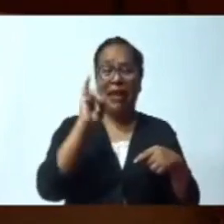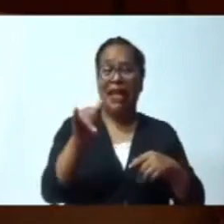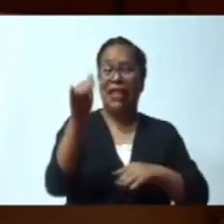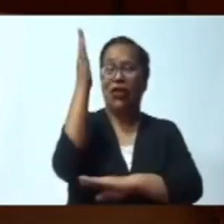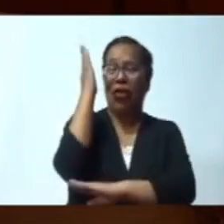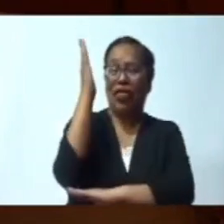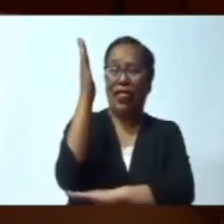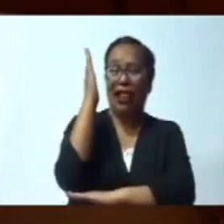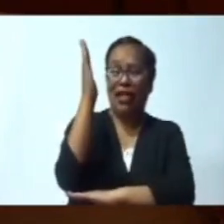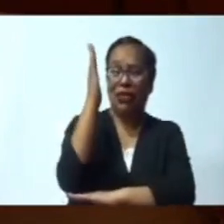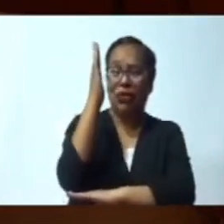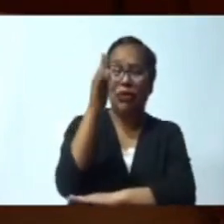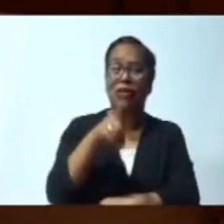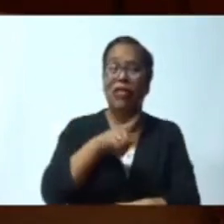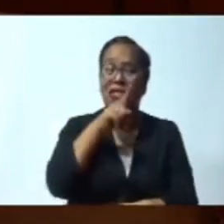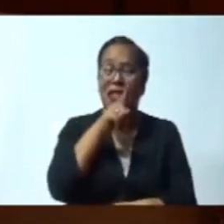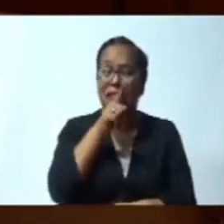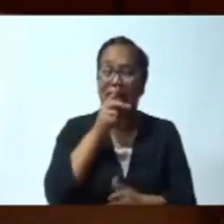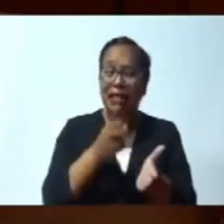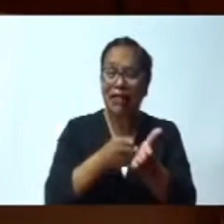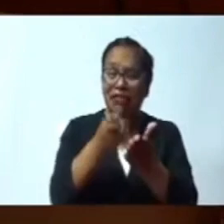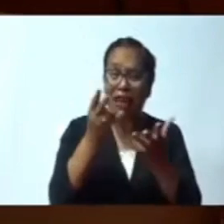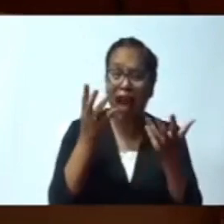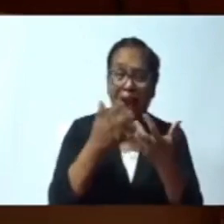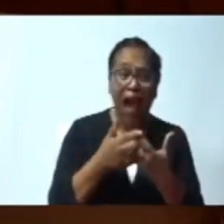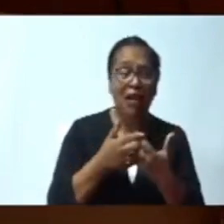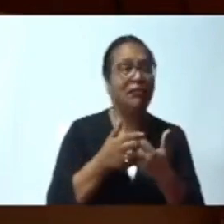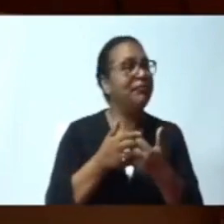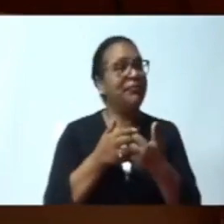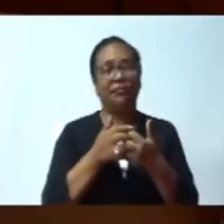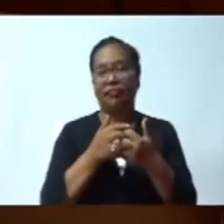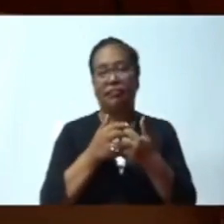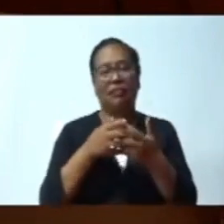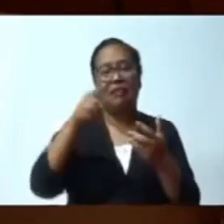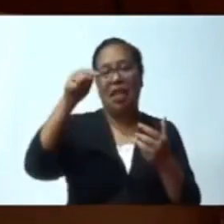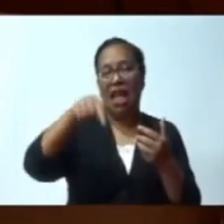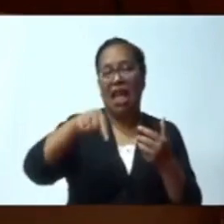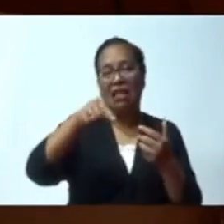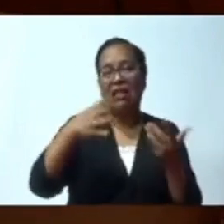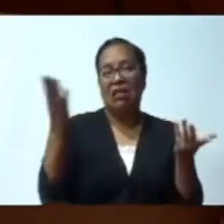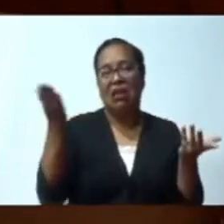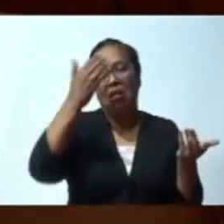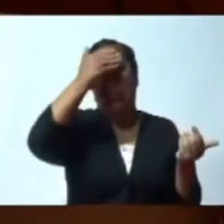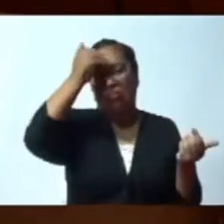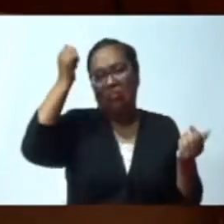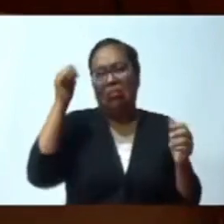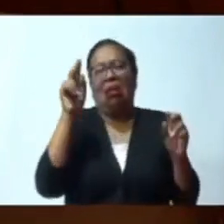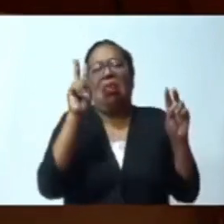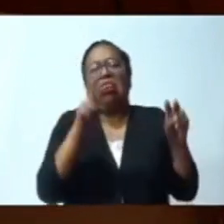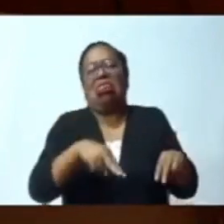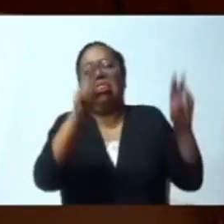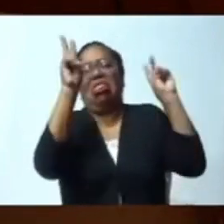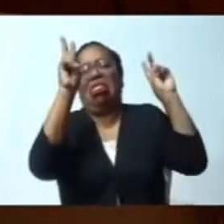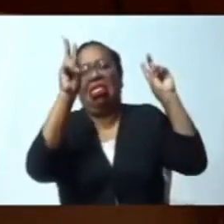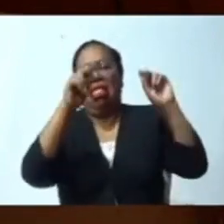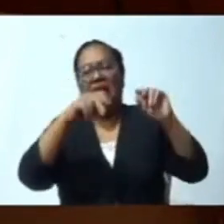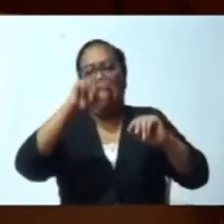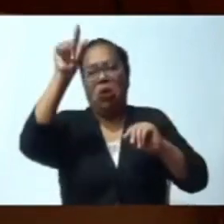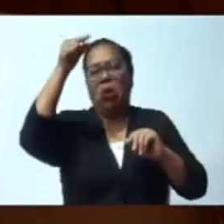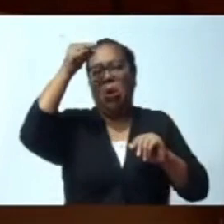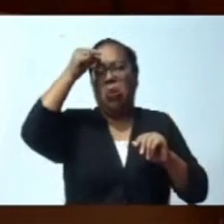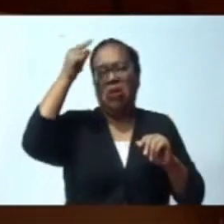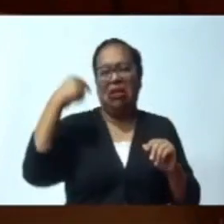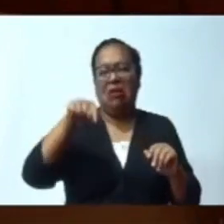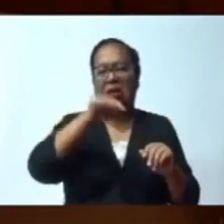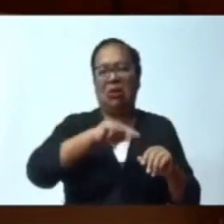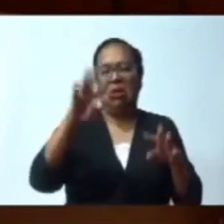aquí no funcionan. Aquí lo único que funciona es el olvido y el desprecio con que los gobiernos, todos sin